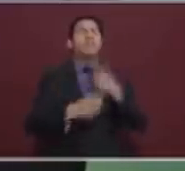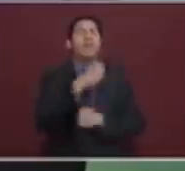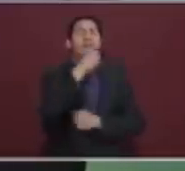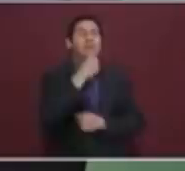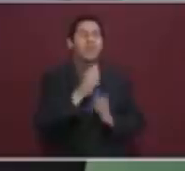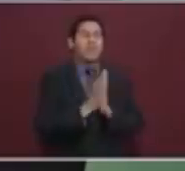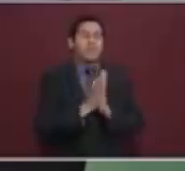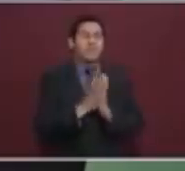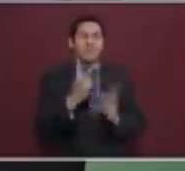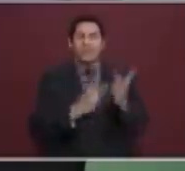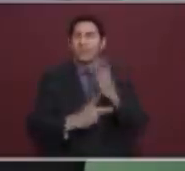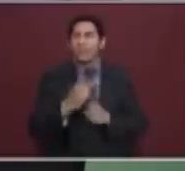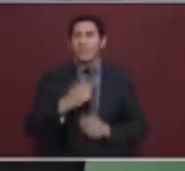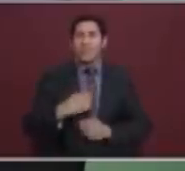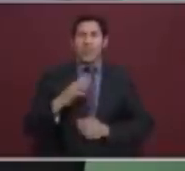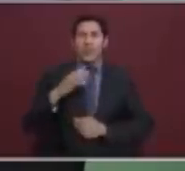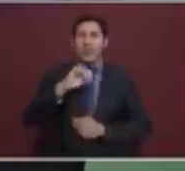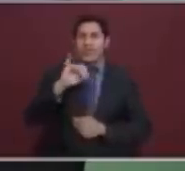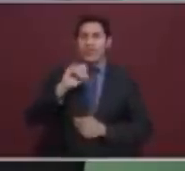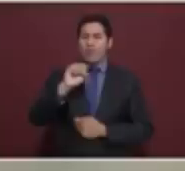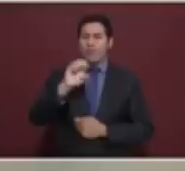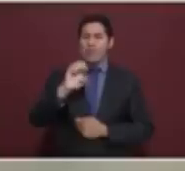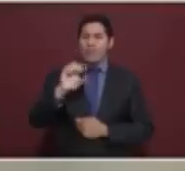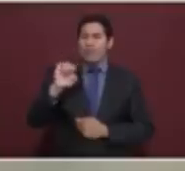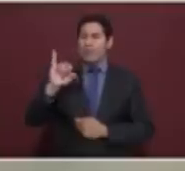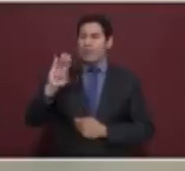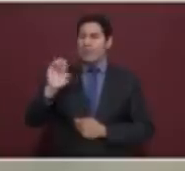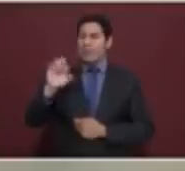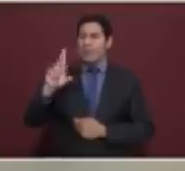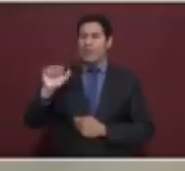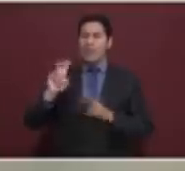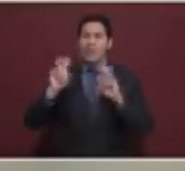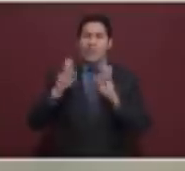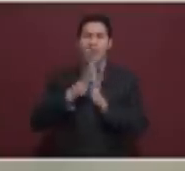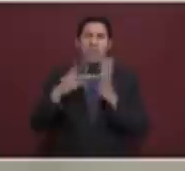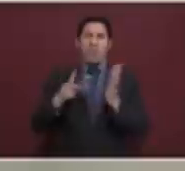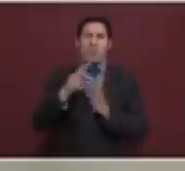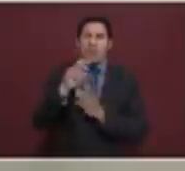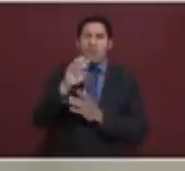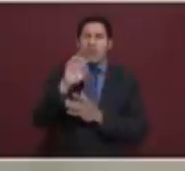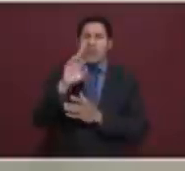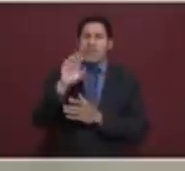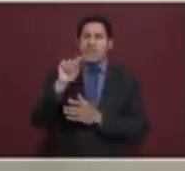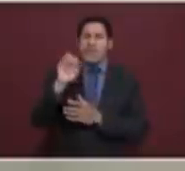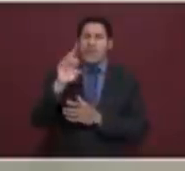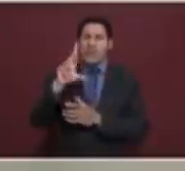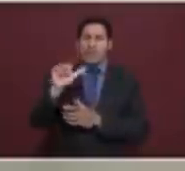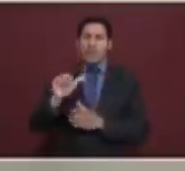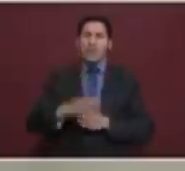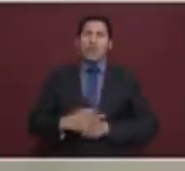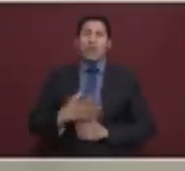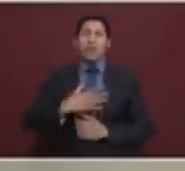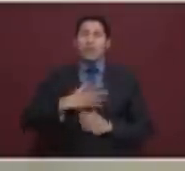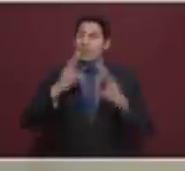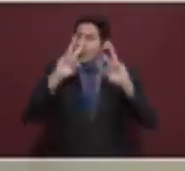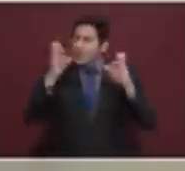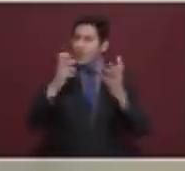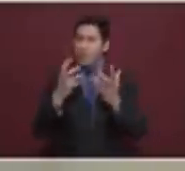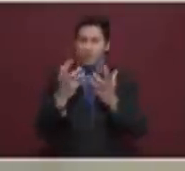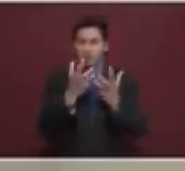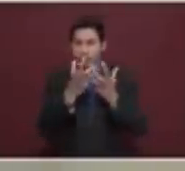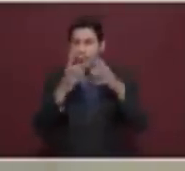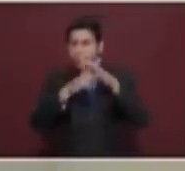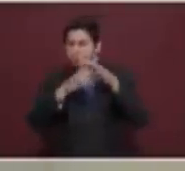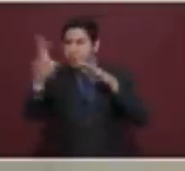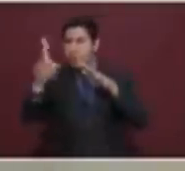josé ibarra del grupo hilly frontera la crónica y el imparcial a propósito del tema migratorio hay un sector